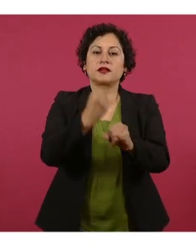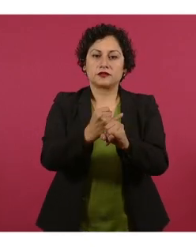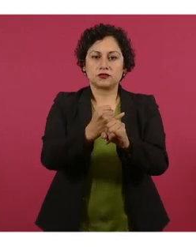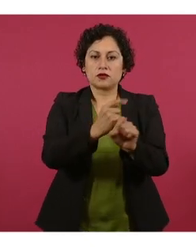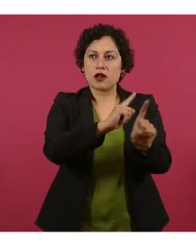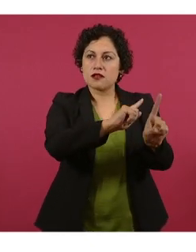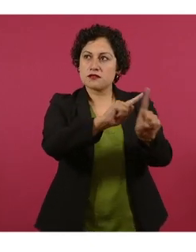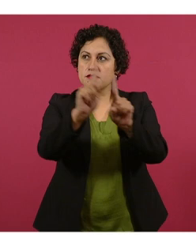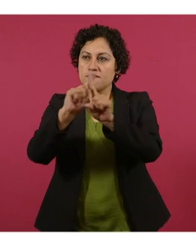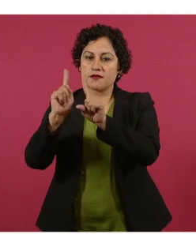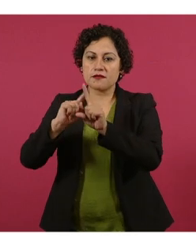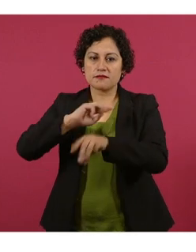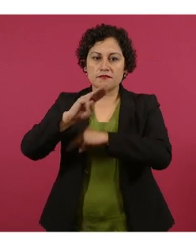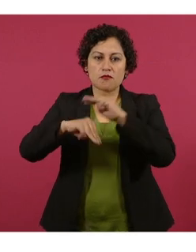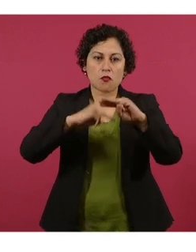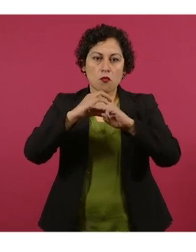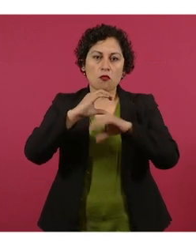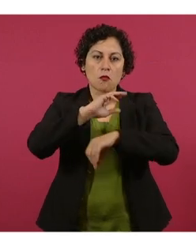Estado.